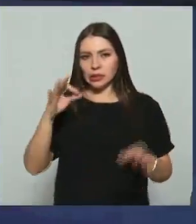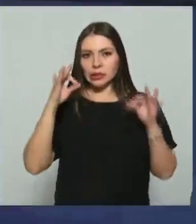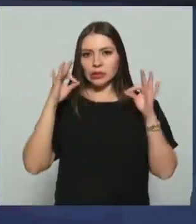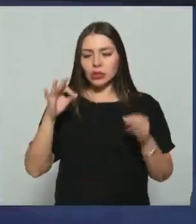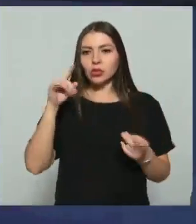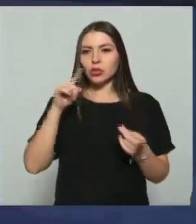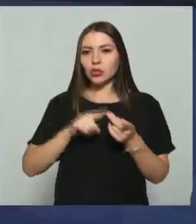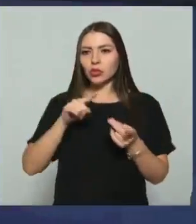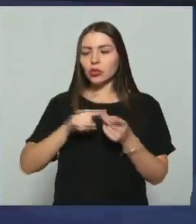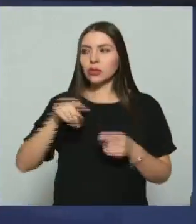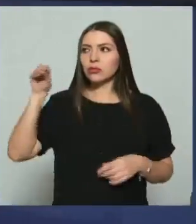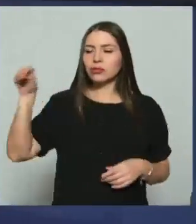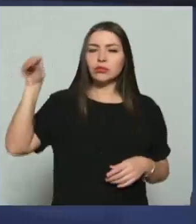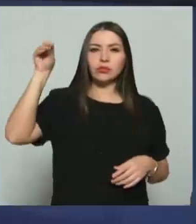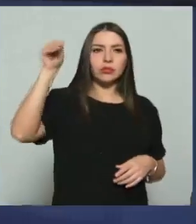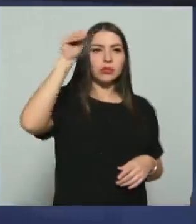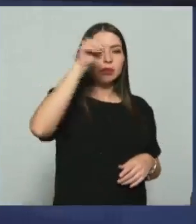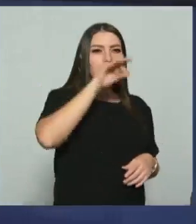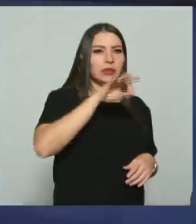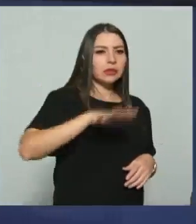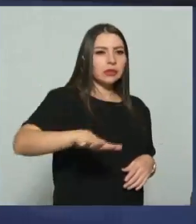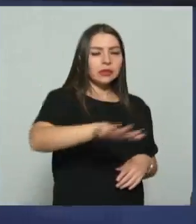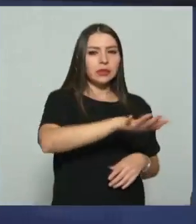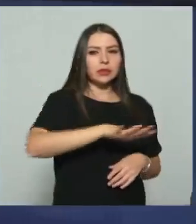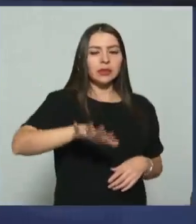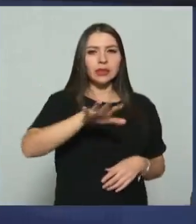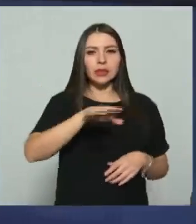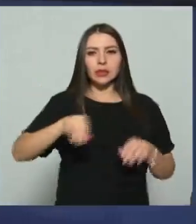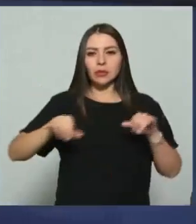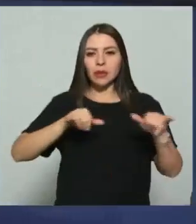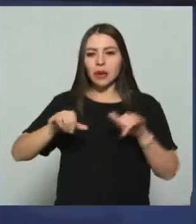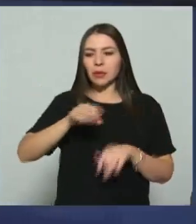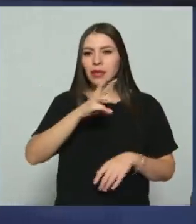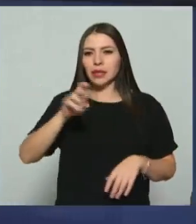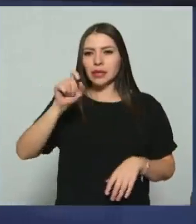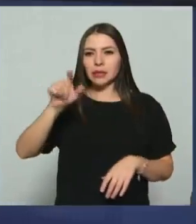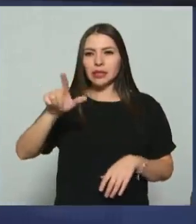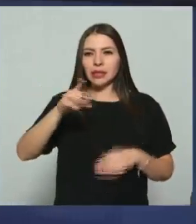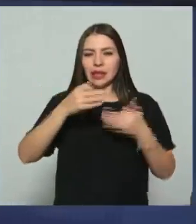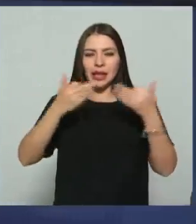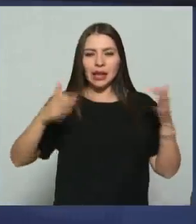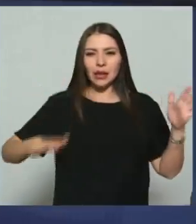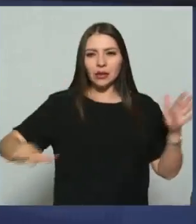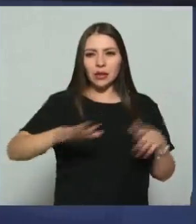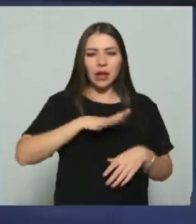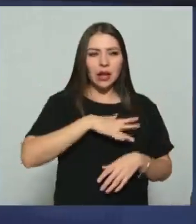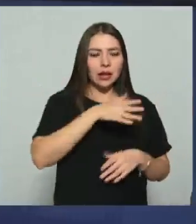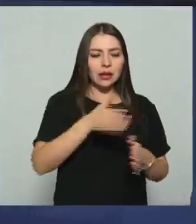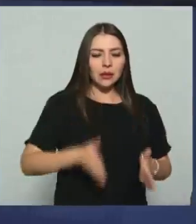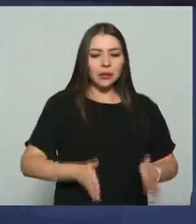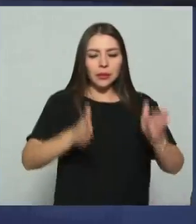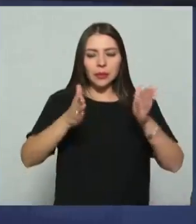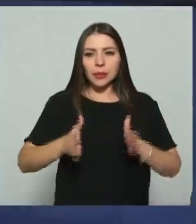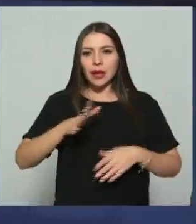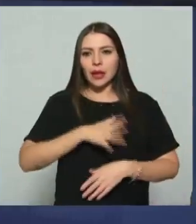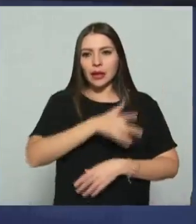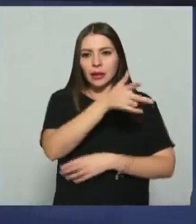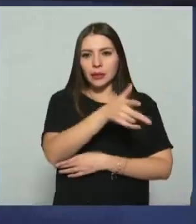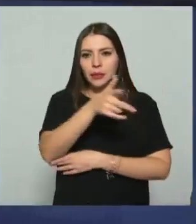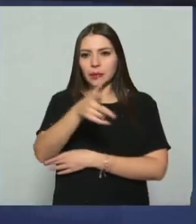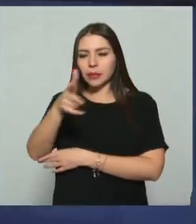las 327 hectáreas. Tenemos en cada uno de los cámaras en cada uno de los pasillos, en las zonas